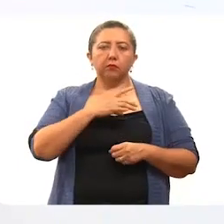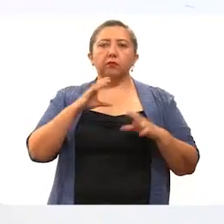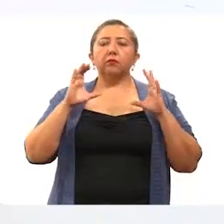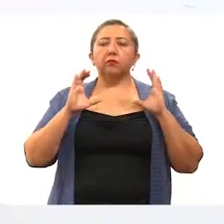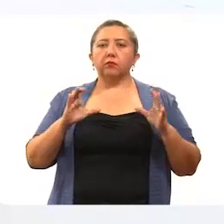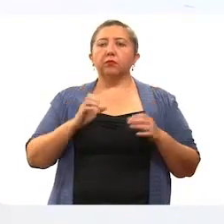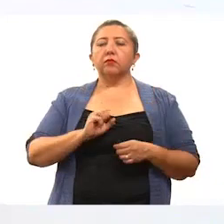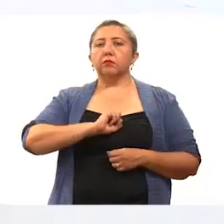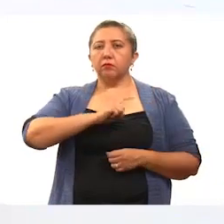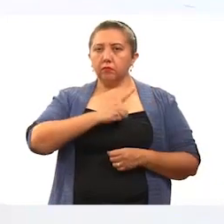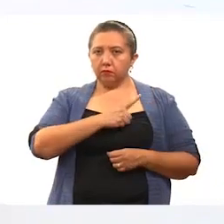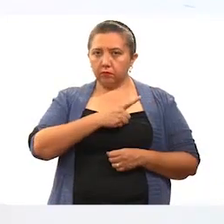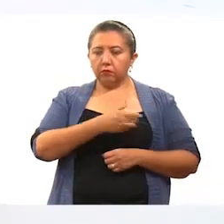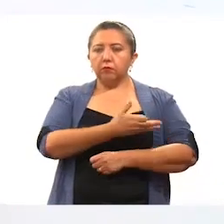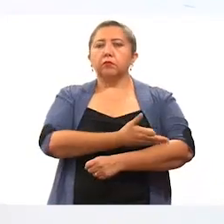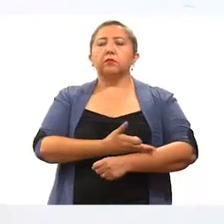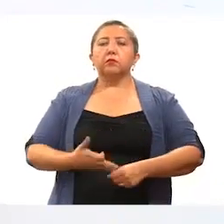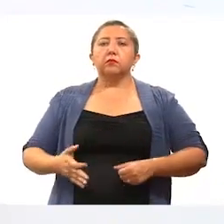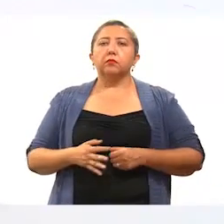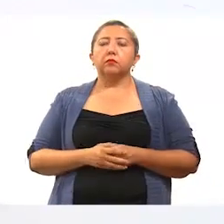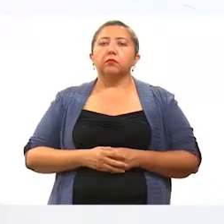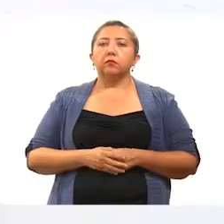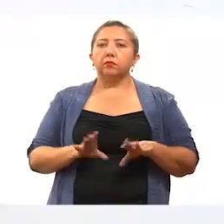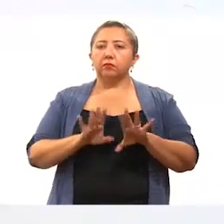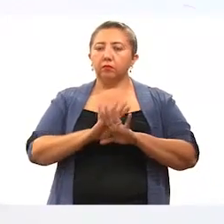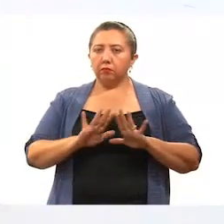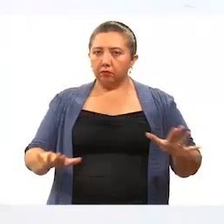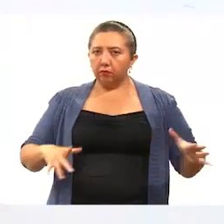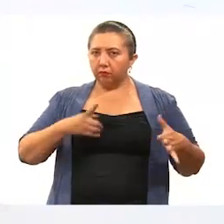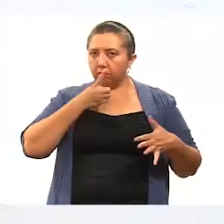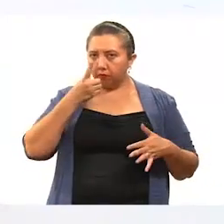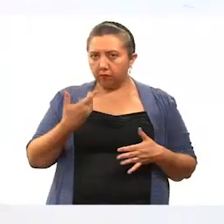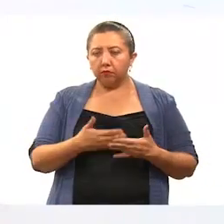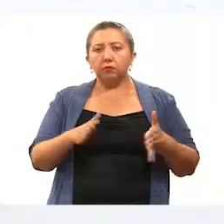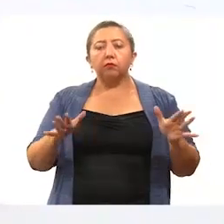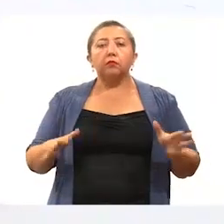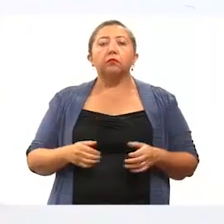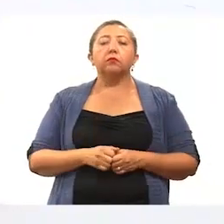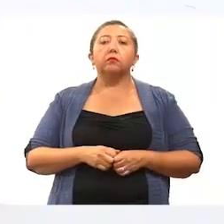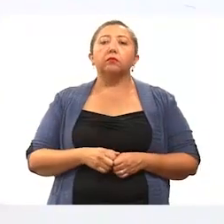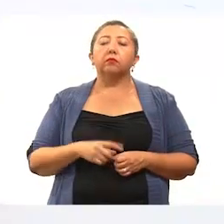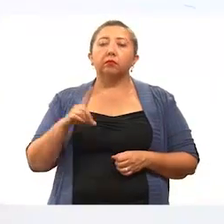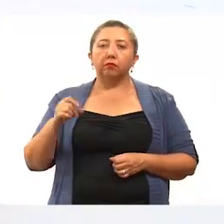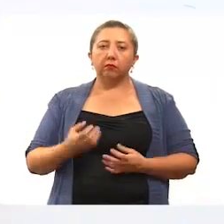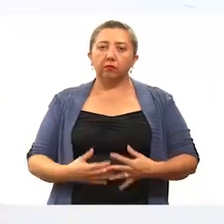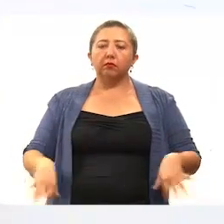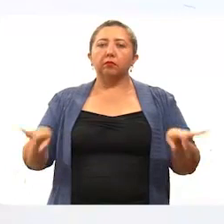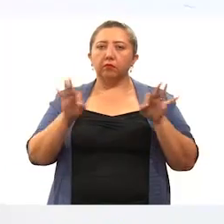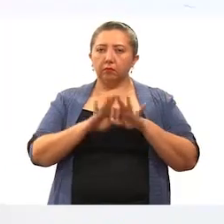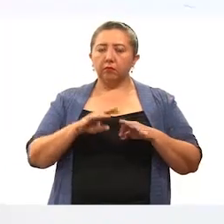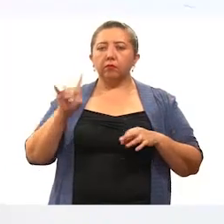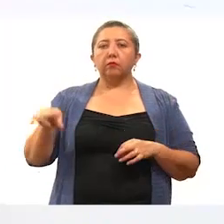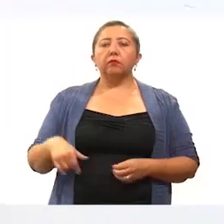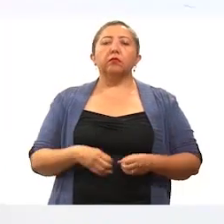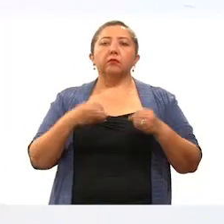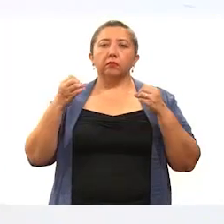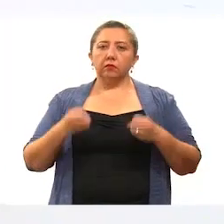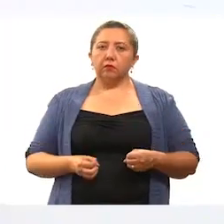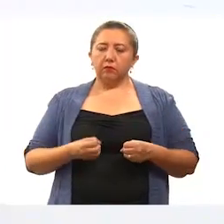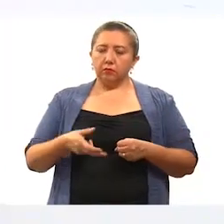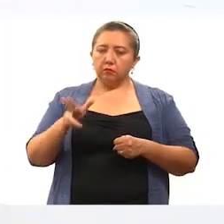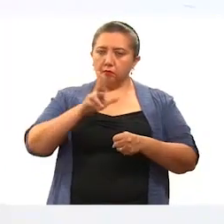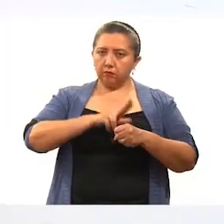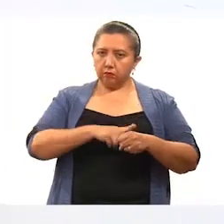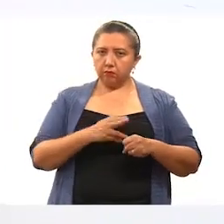proteger nuestra salud y la de nuestras familias. Como se ha señalado en la reapertura económica, los datos más importantes son